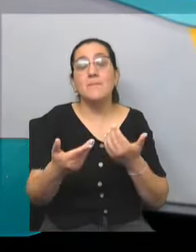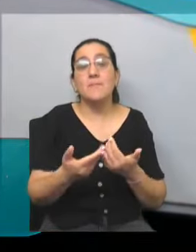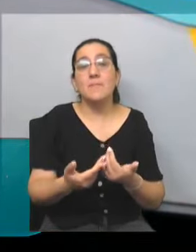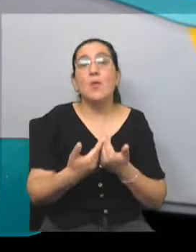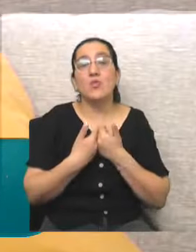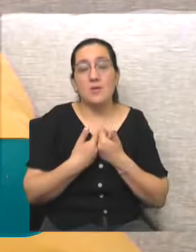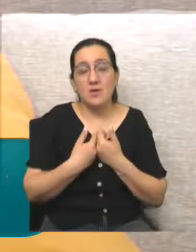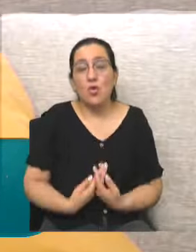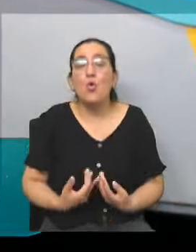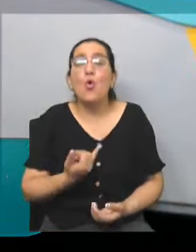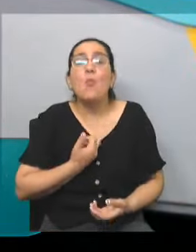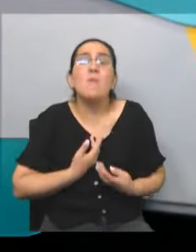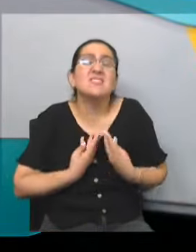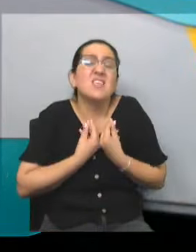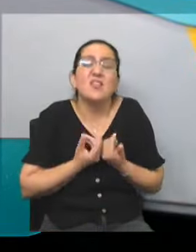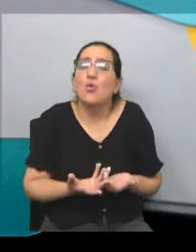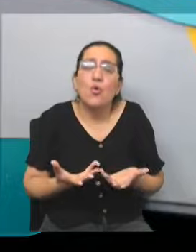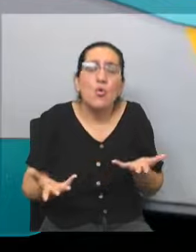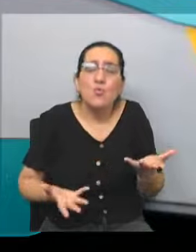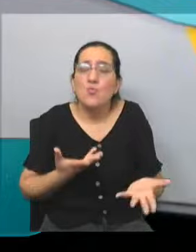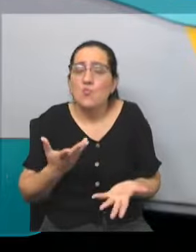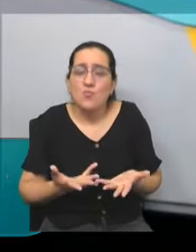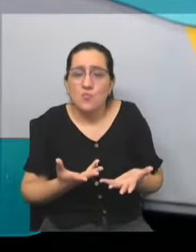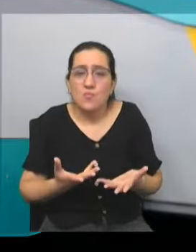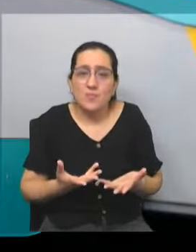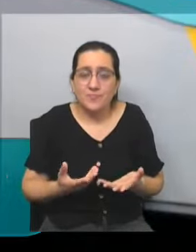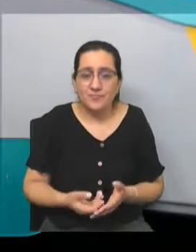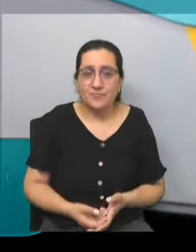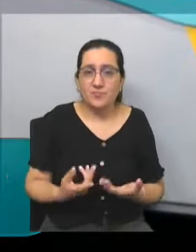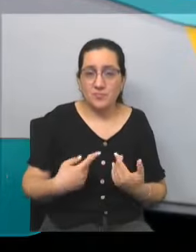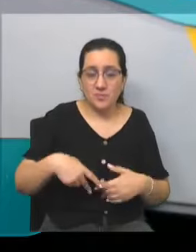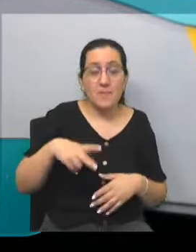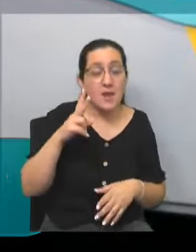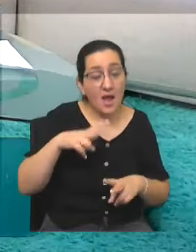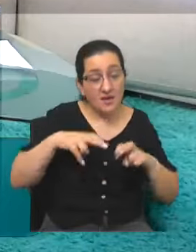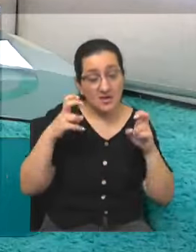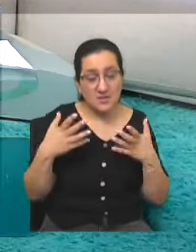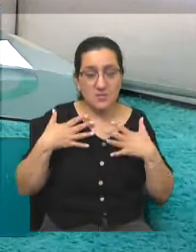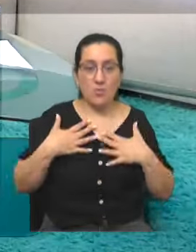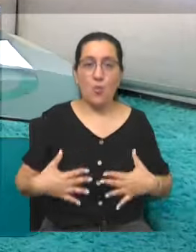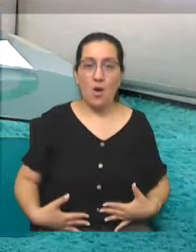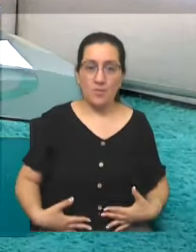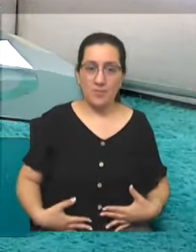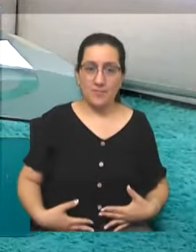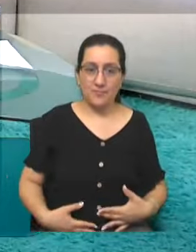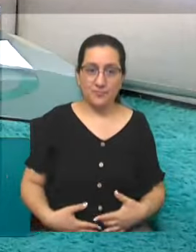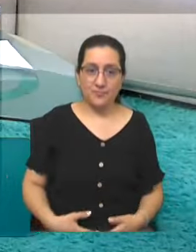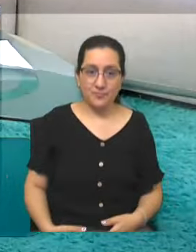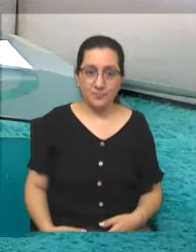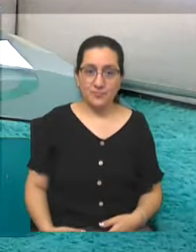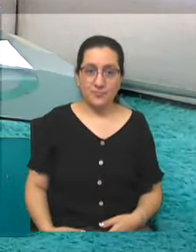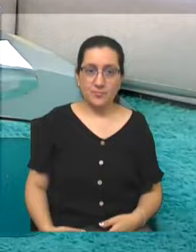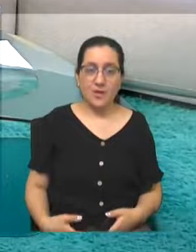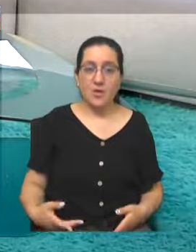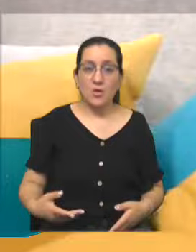es preguntarme cómo estoy. Exacto. Qué posición tengo, cómo estoy sentado, la cabeza, el cuello, todo eso. ¿Cómo estoy? y cómo